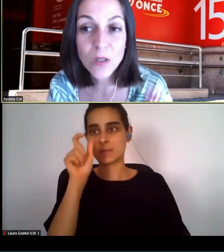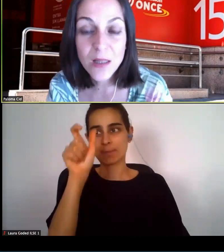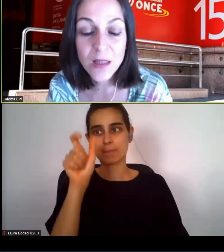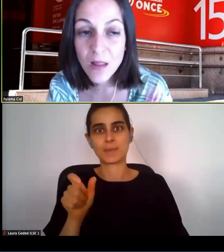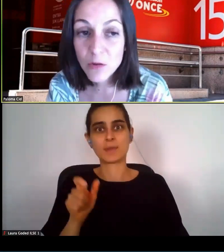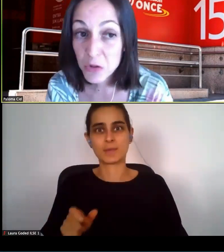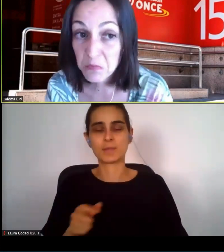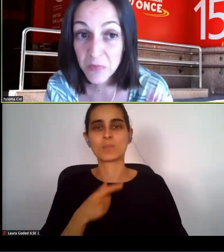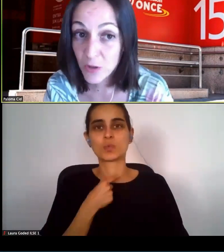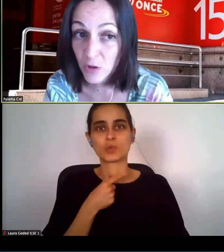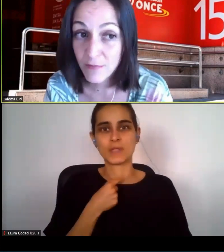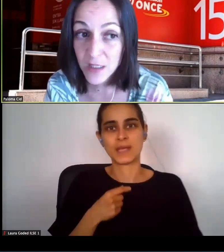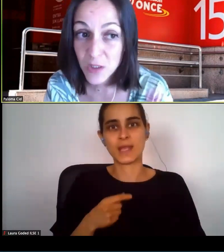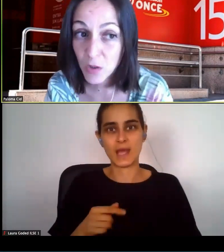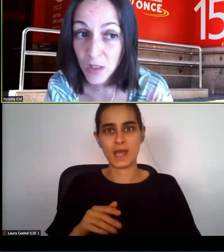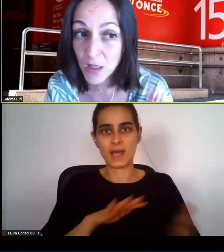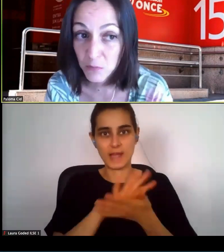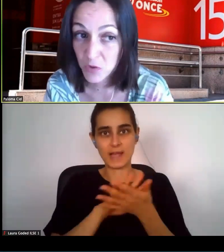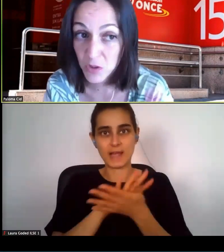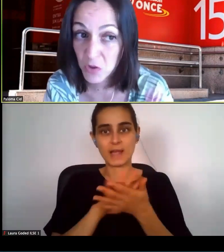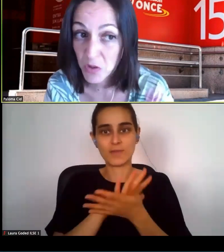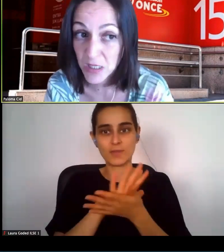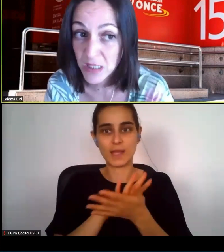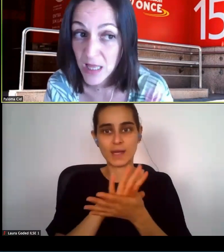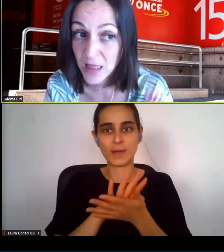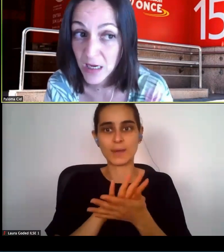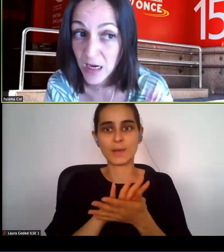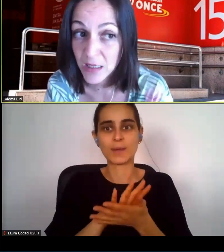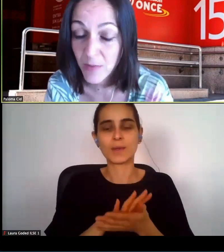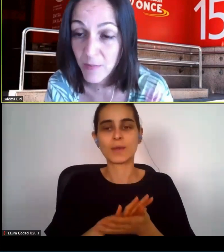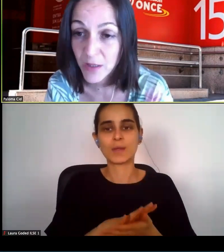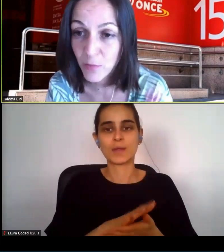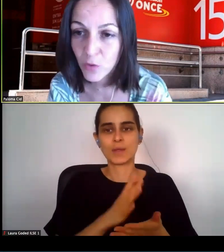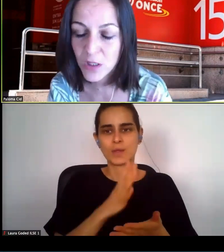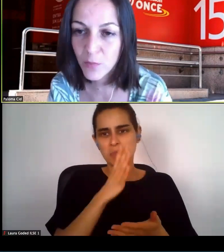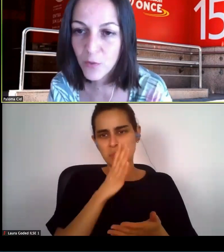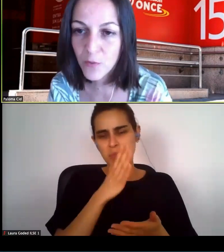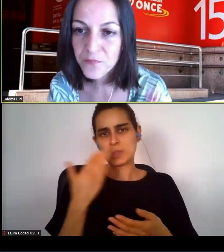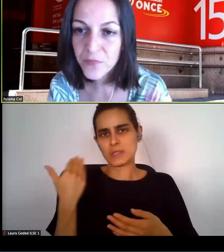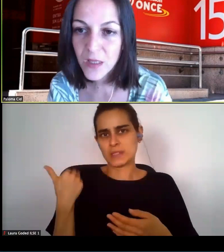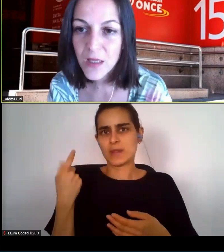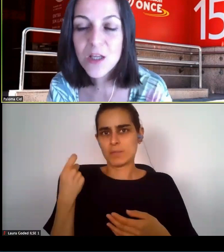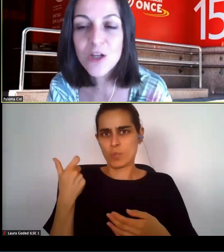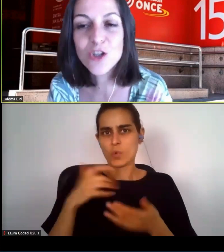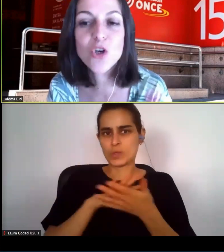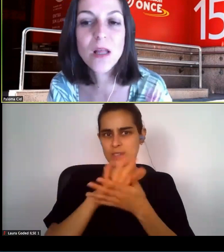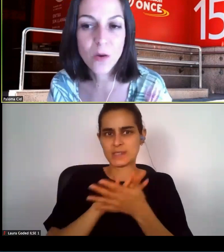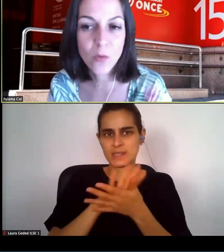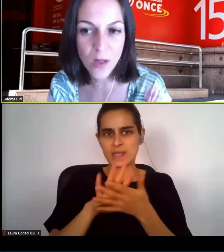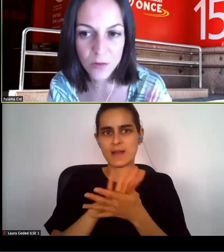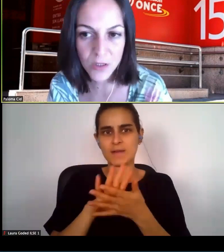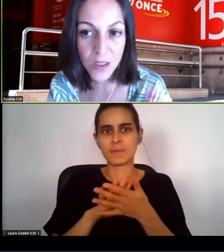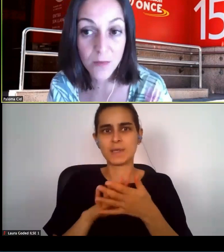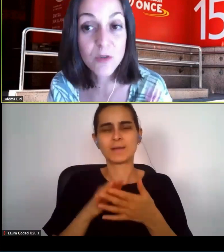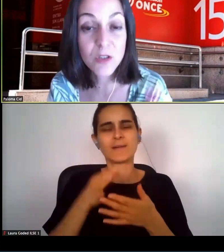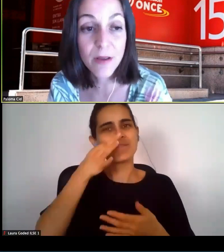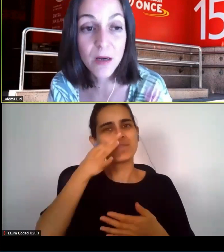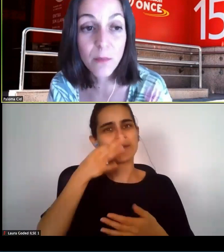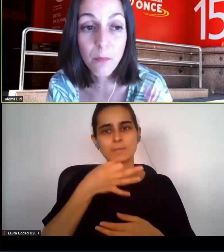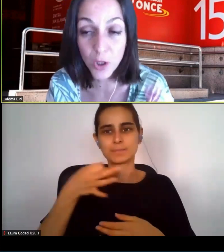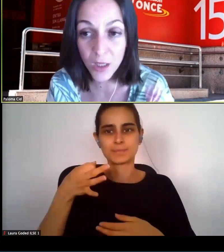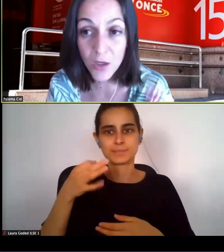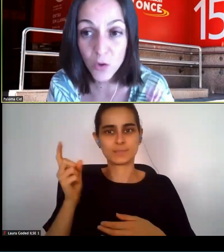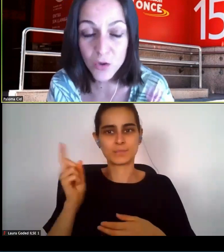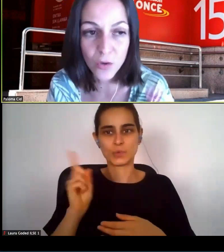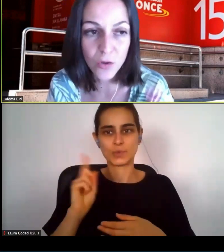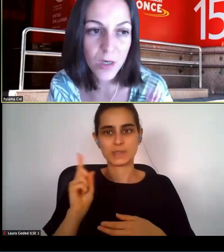sido utilizados y todavía se utilizan, pues eso, desde hace relativamente poco tiempo y no son adecuados. Y vamos a ver